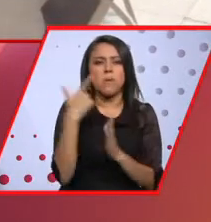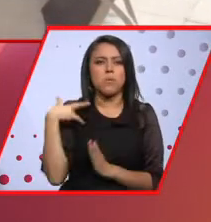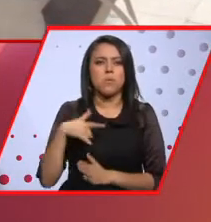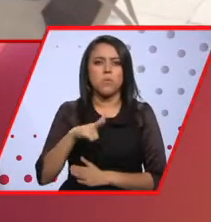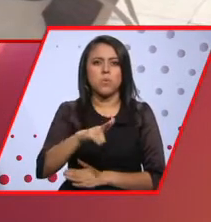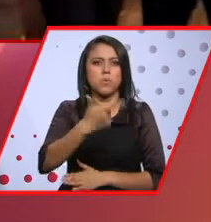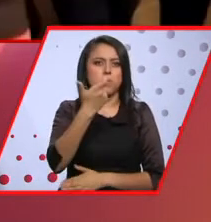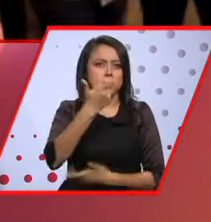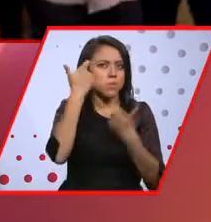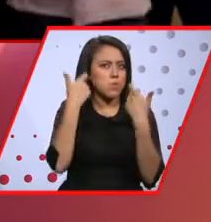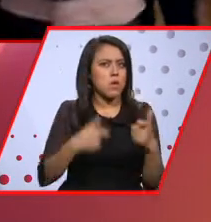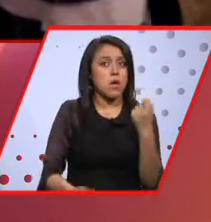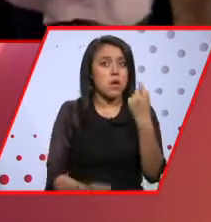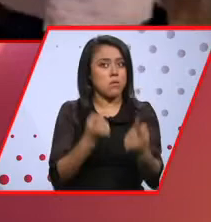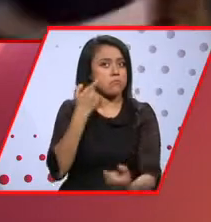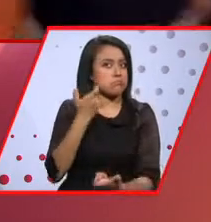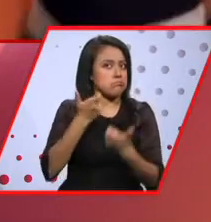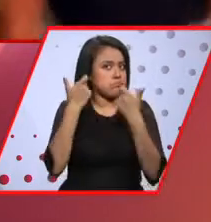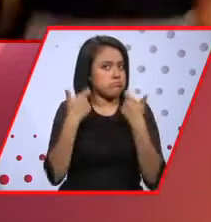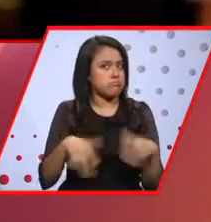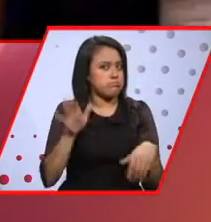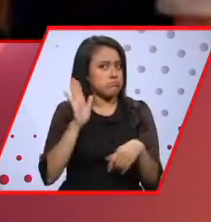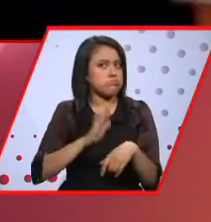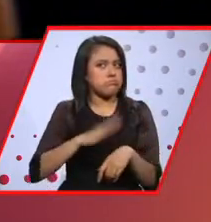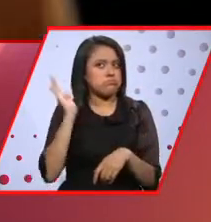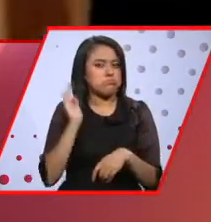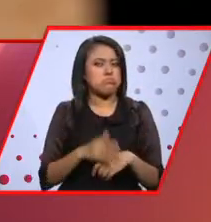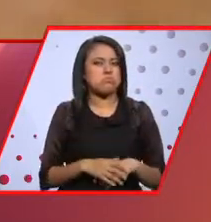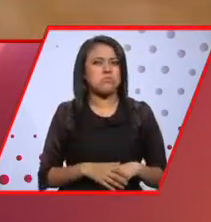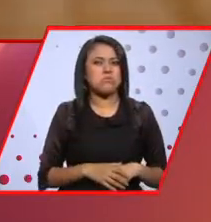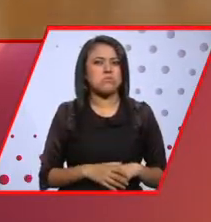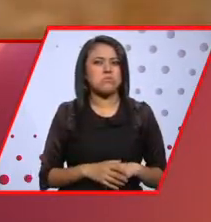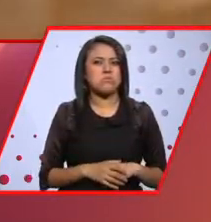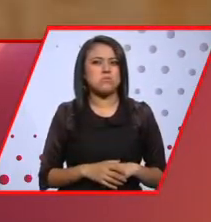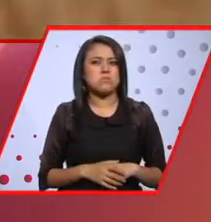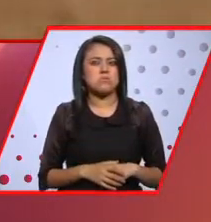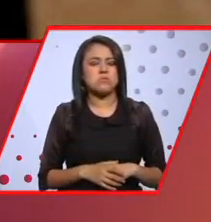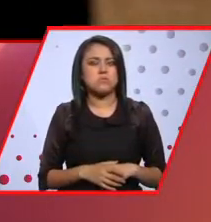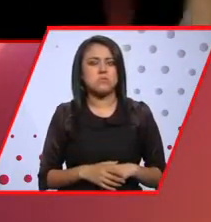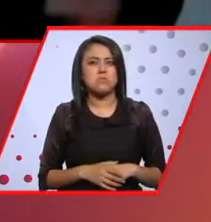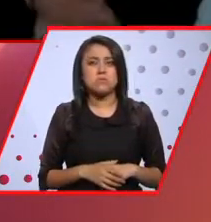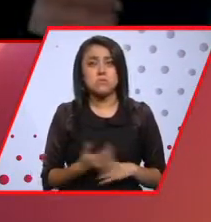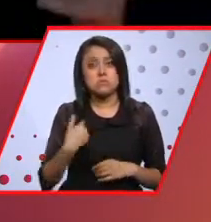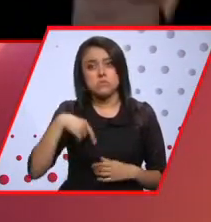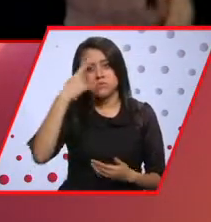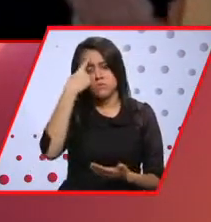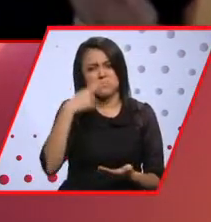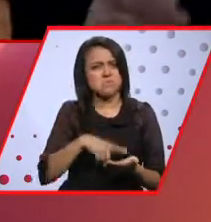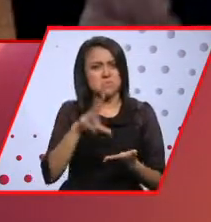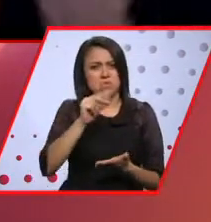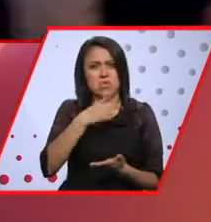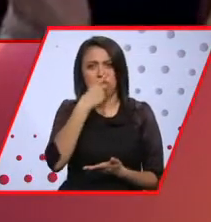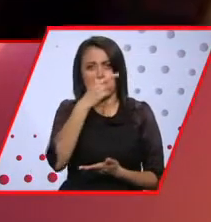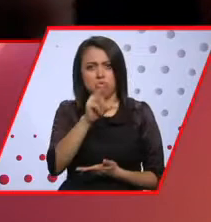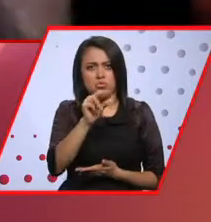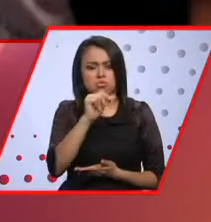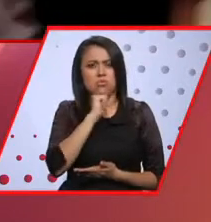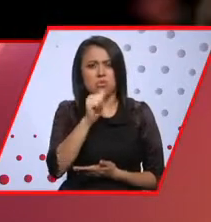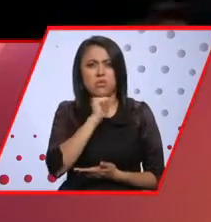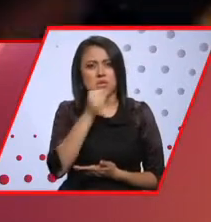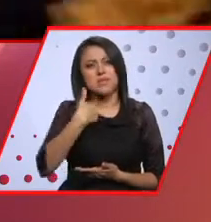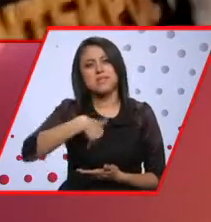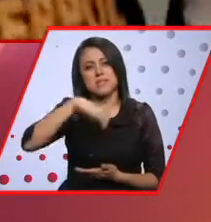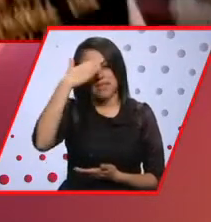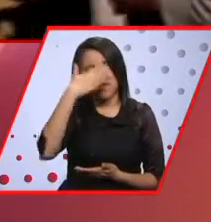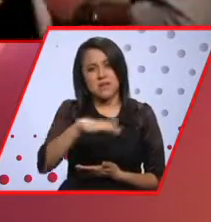un vuelo que pagó alguien, cuesta mucho dinero hacerlo. Parece que no puso resistencia en el momento de su detención. Ya sabía que